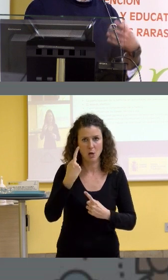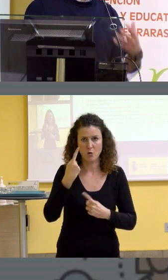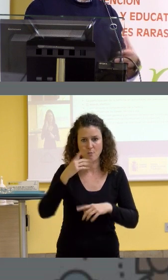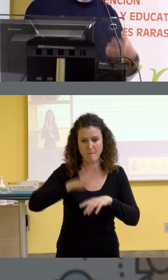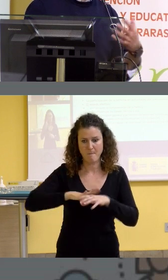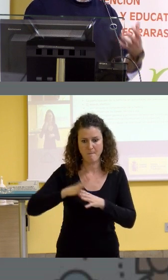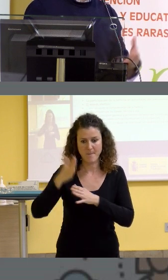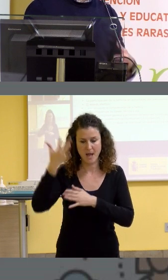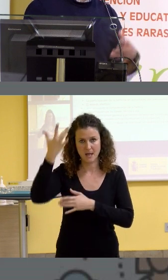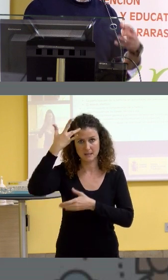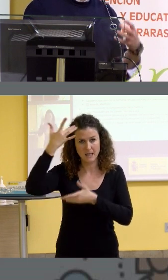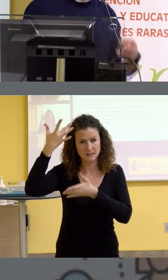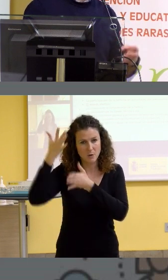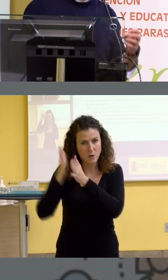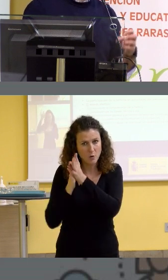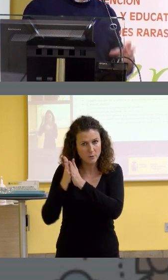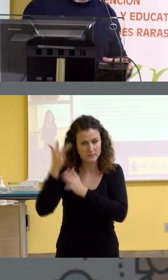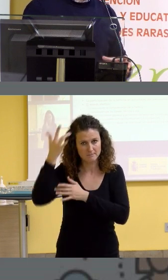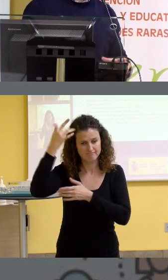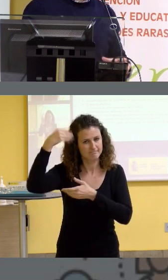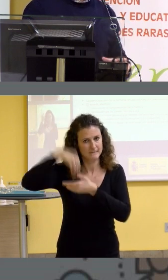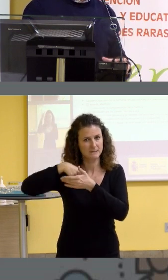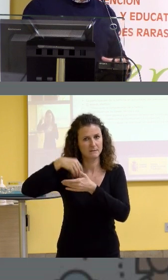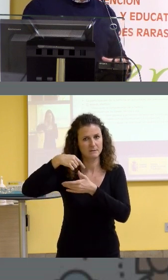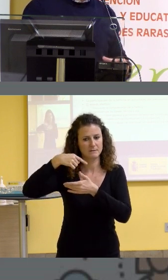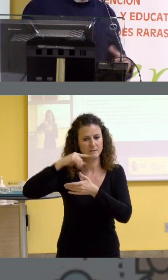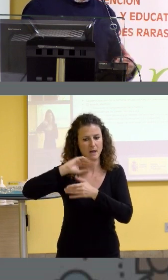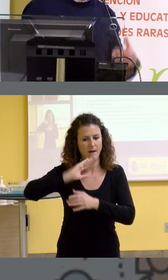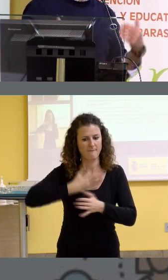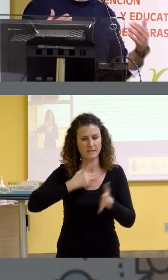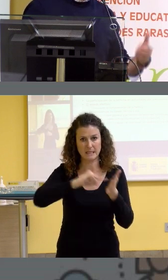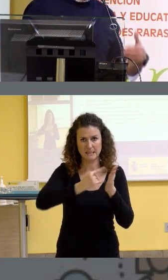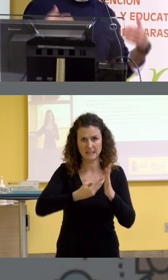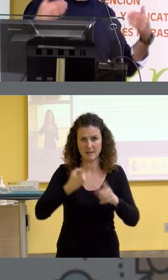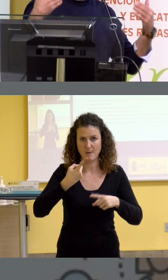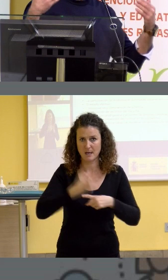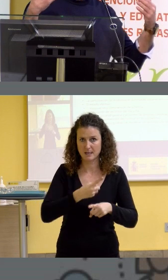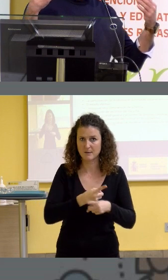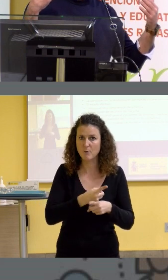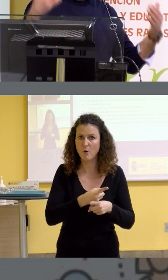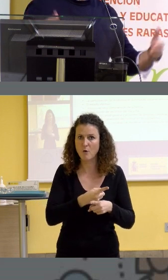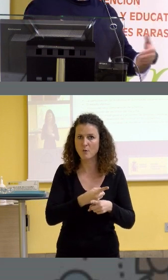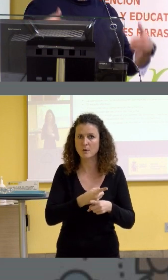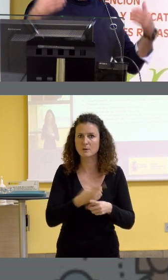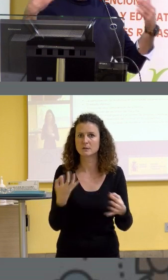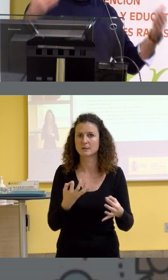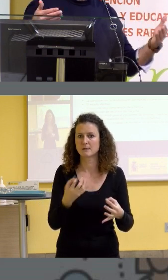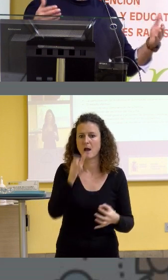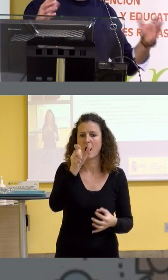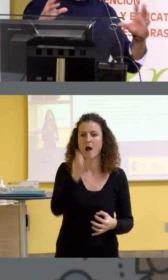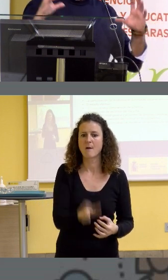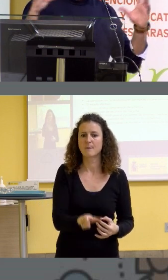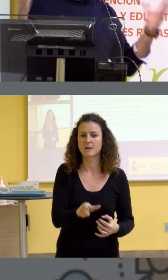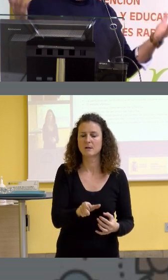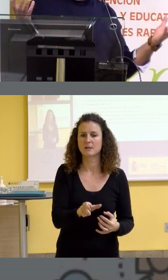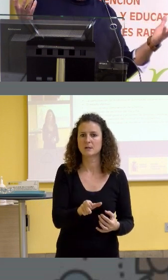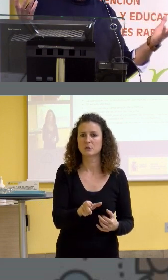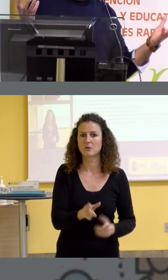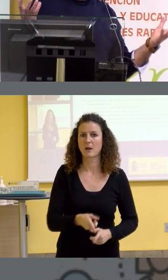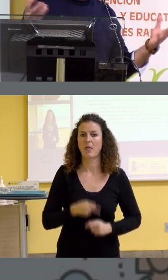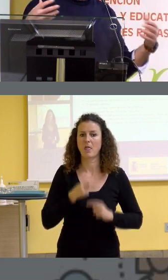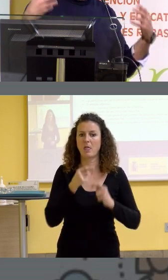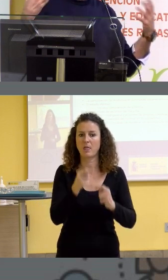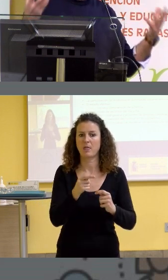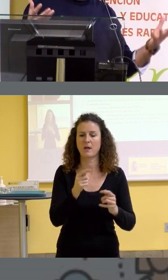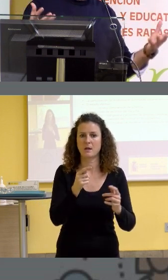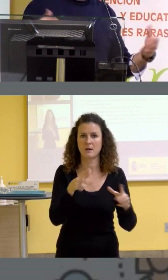cualquier tipo de trastorno que afecta al sistema nervioso es mantener al a la persona vinculada con lo